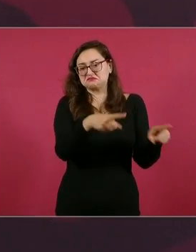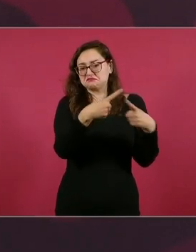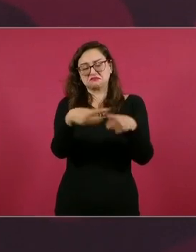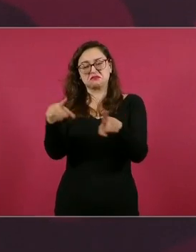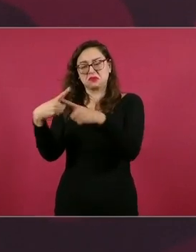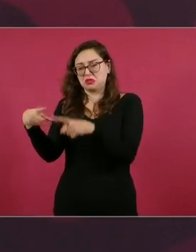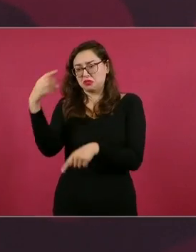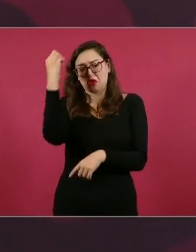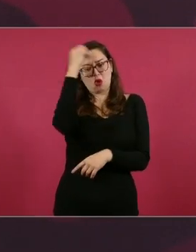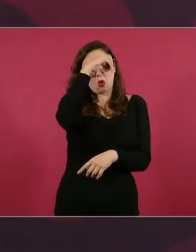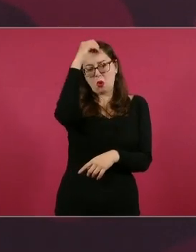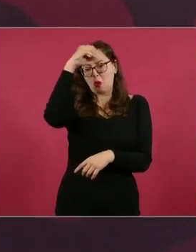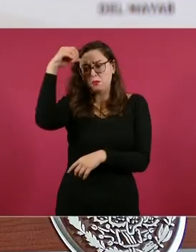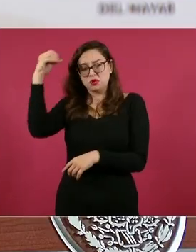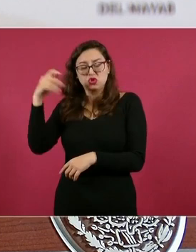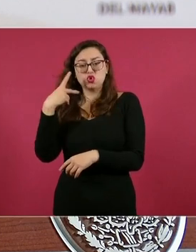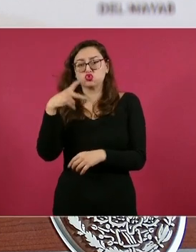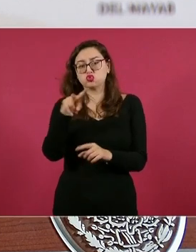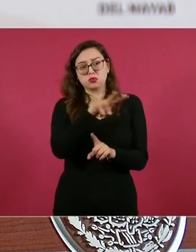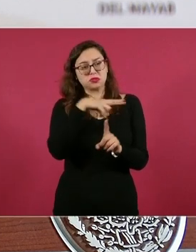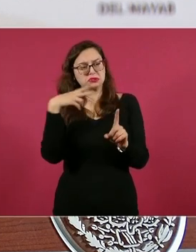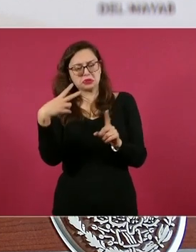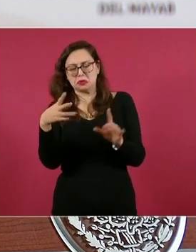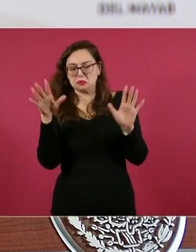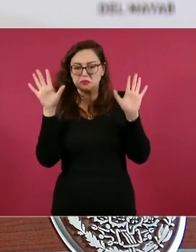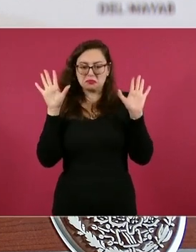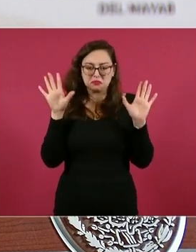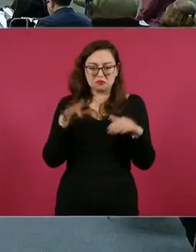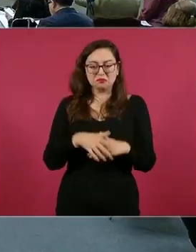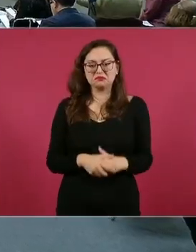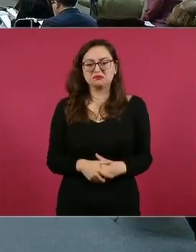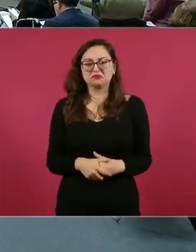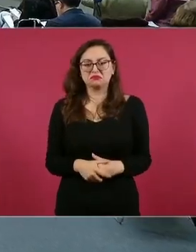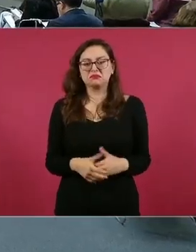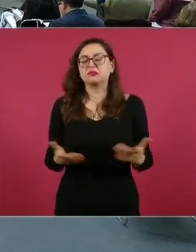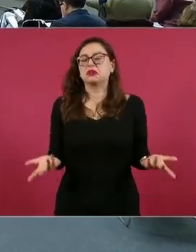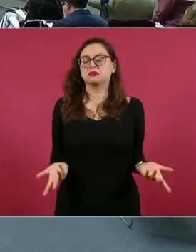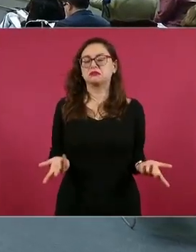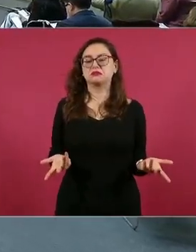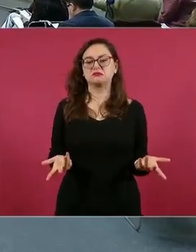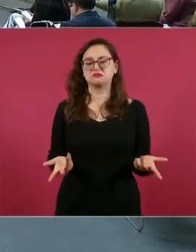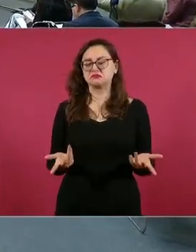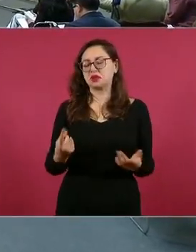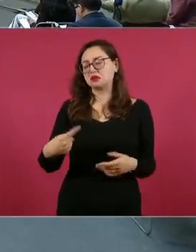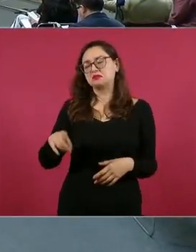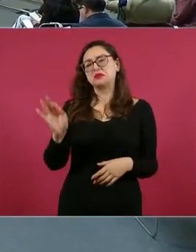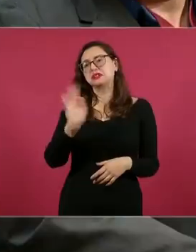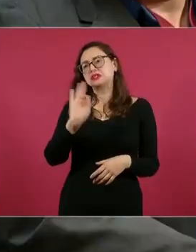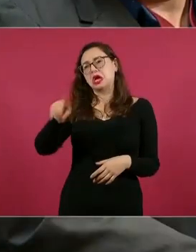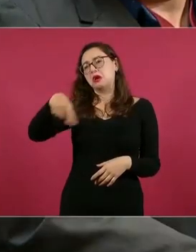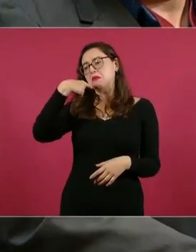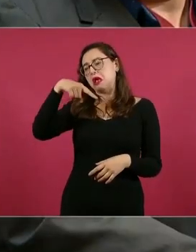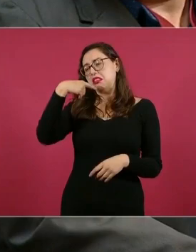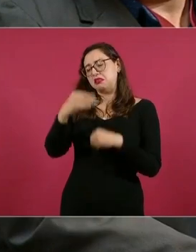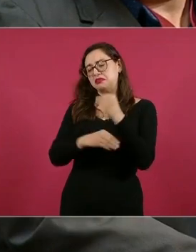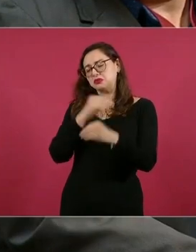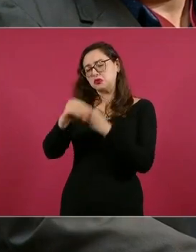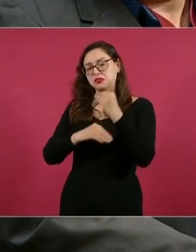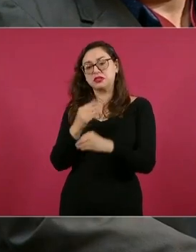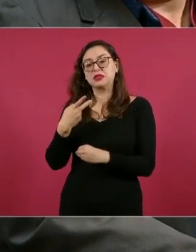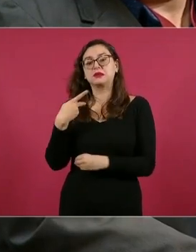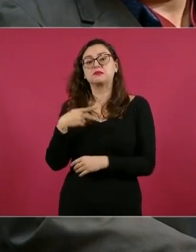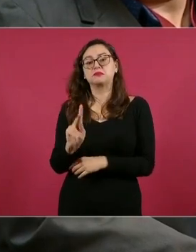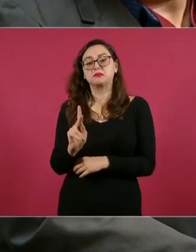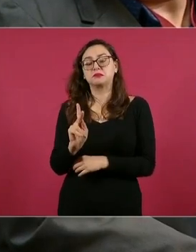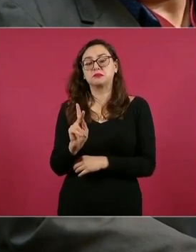quiene Sí su visión sí no no tiene caso a lo mejor reincidir en esto nada más no nada más comentarle